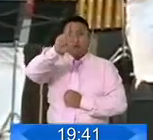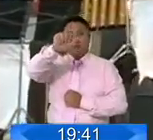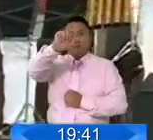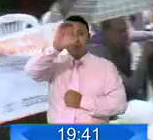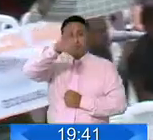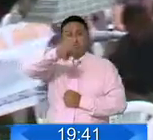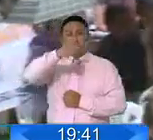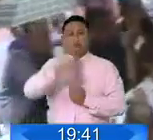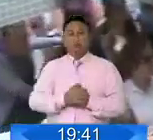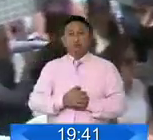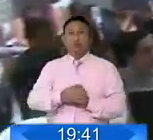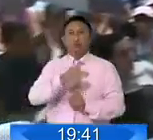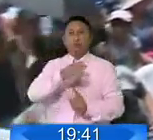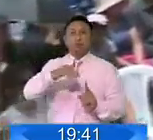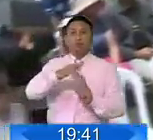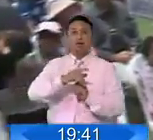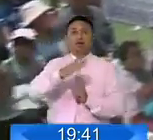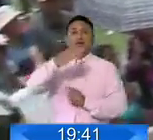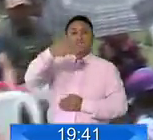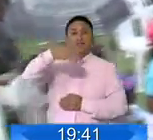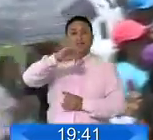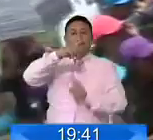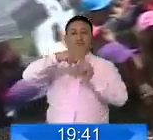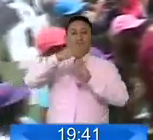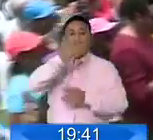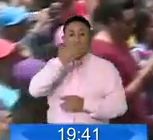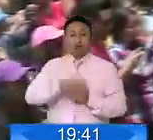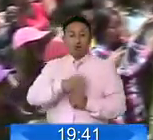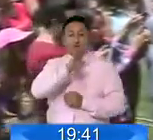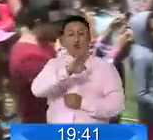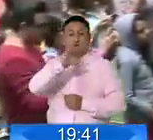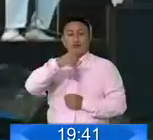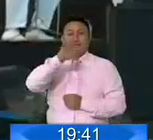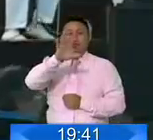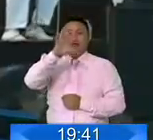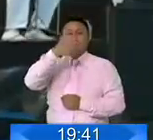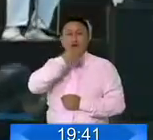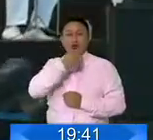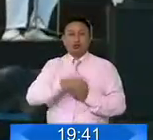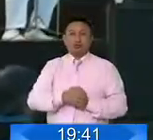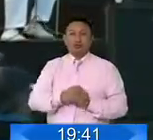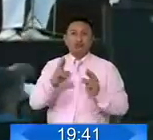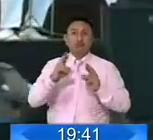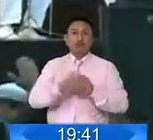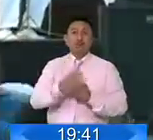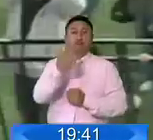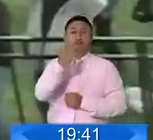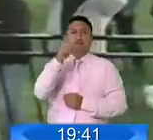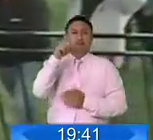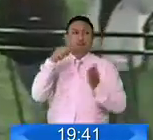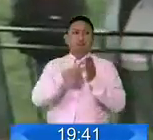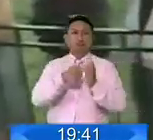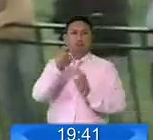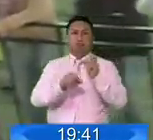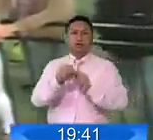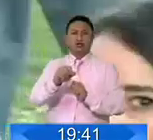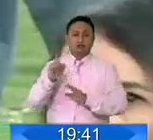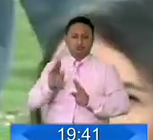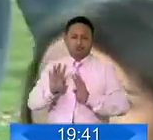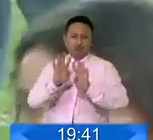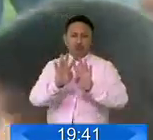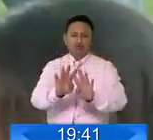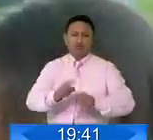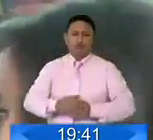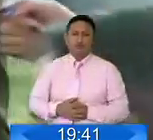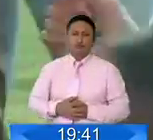se desarrollarán en el Parque de la Carolina el 4 y 5 de agosto, en el cual se espera cerca de 15.000 personas por día.